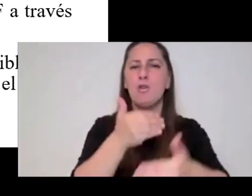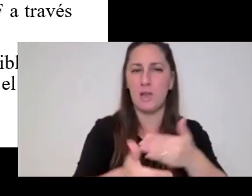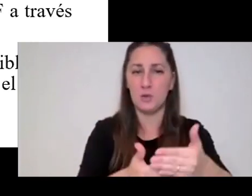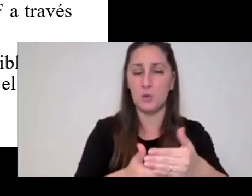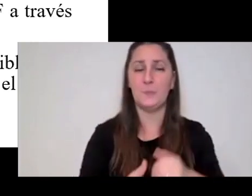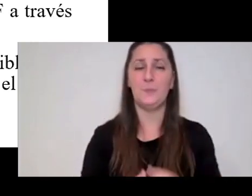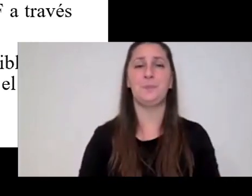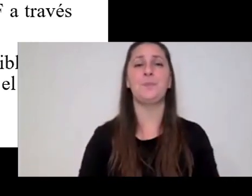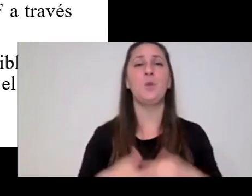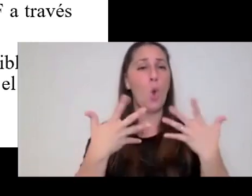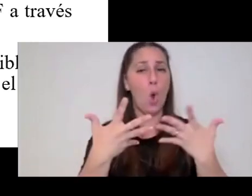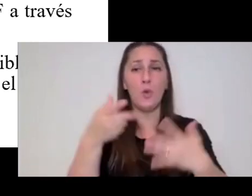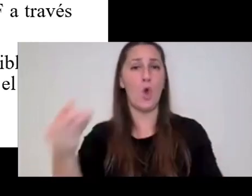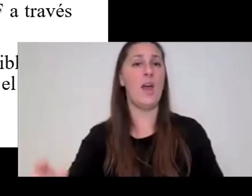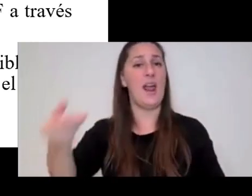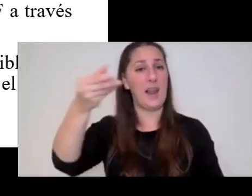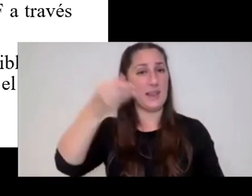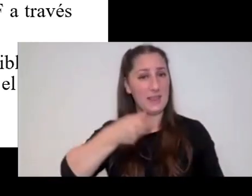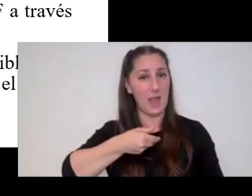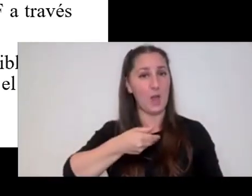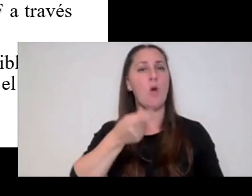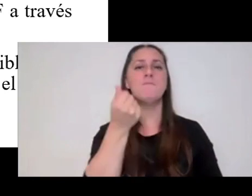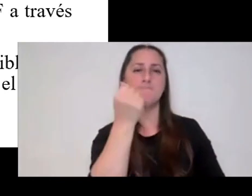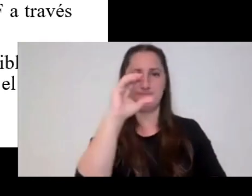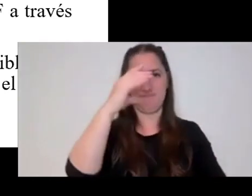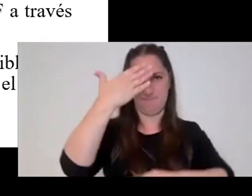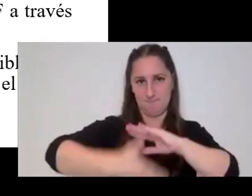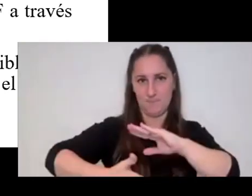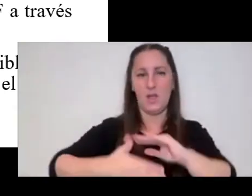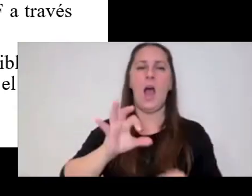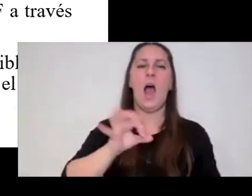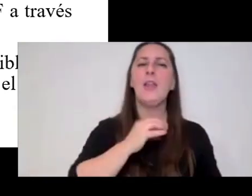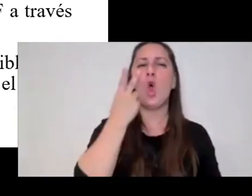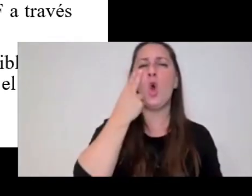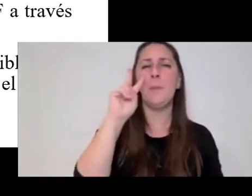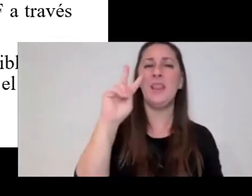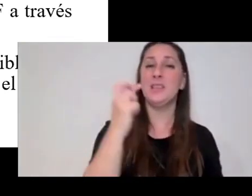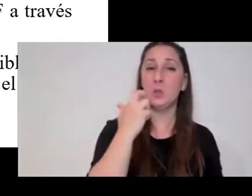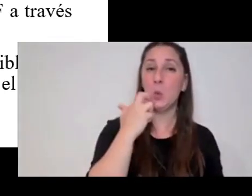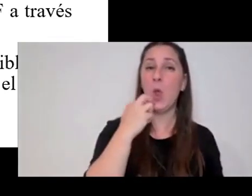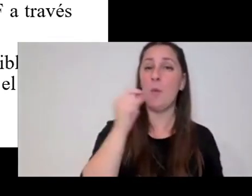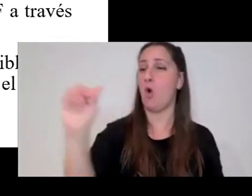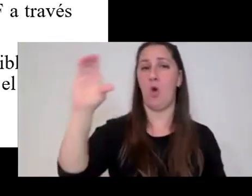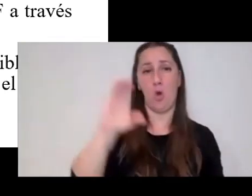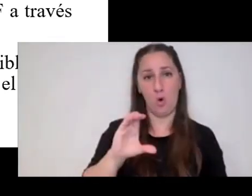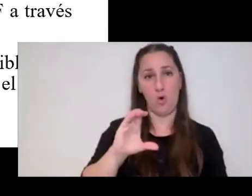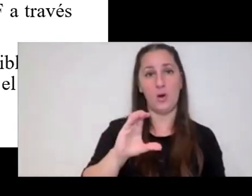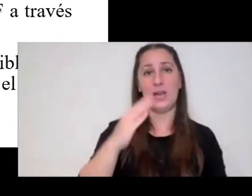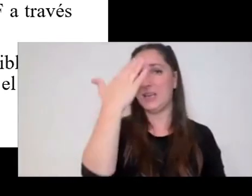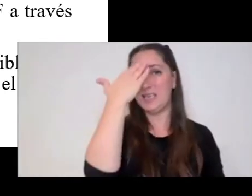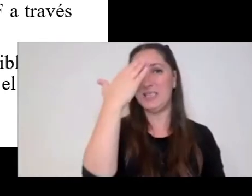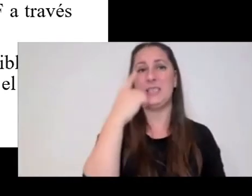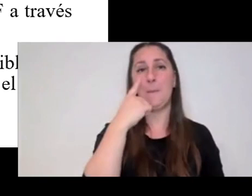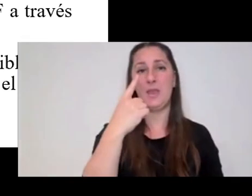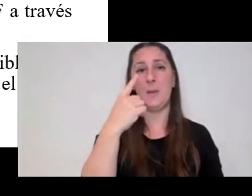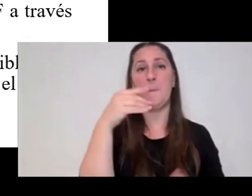reintegro está atado a un monto. En el año 2019 el importe era de 15.000 millones